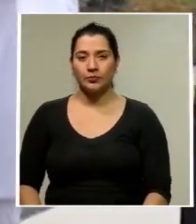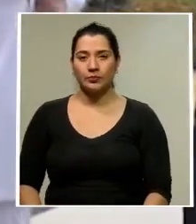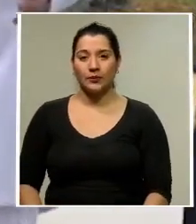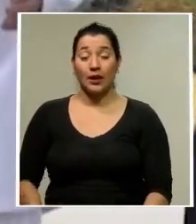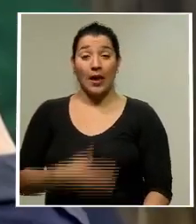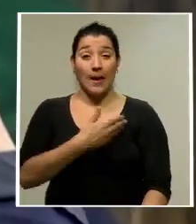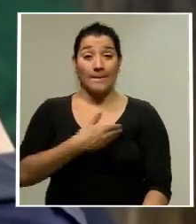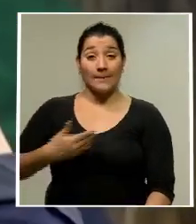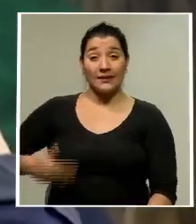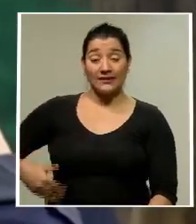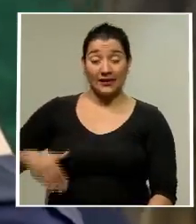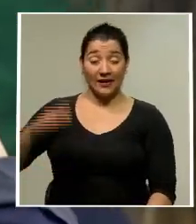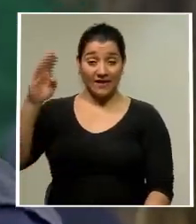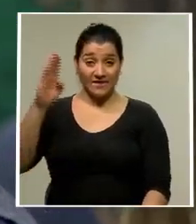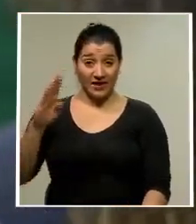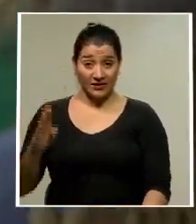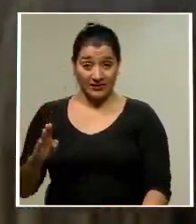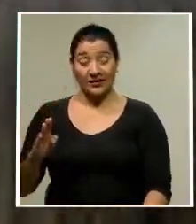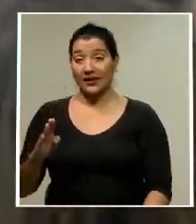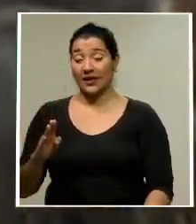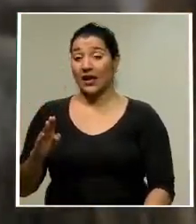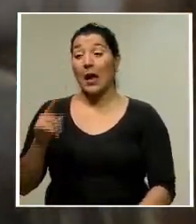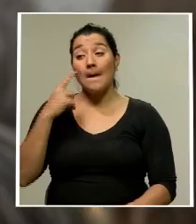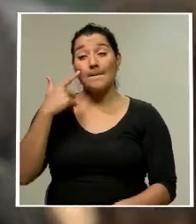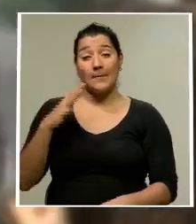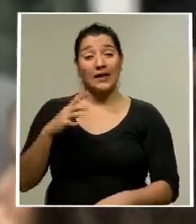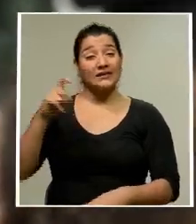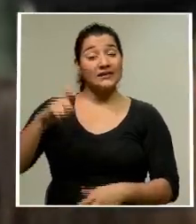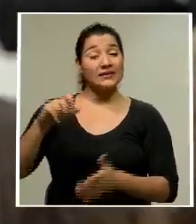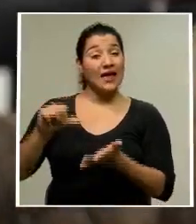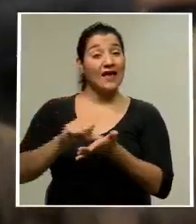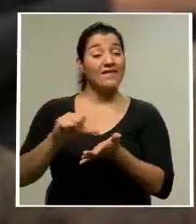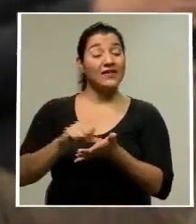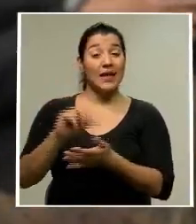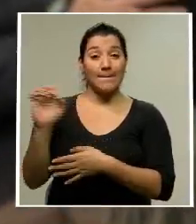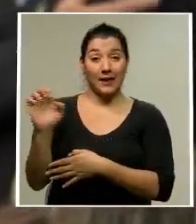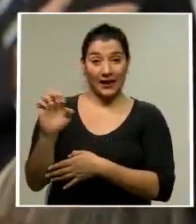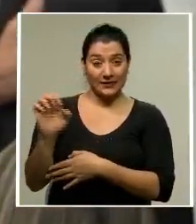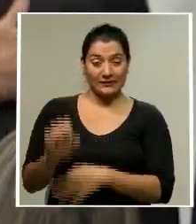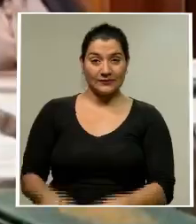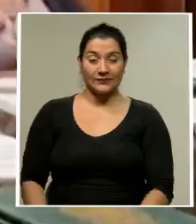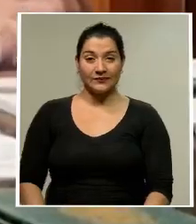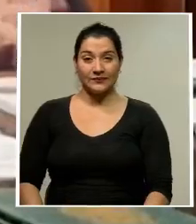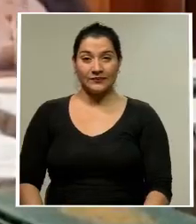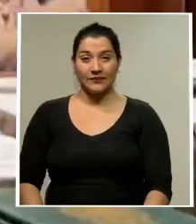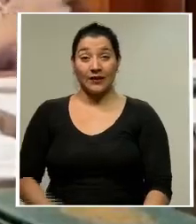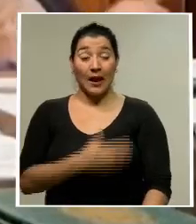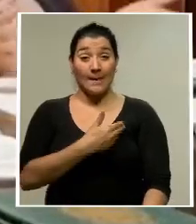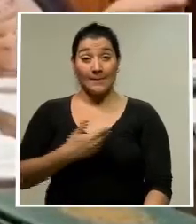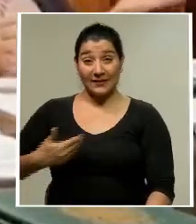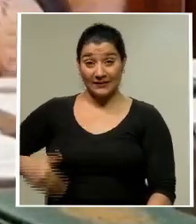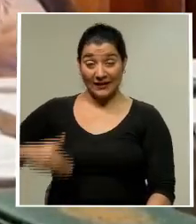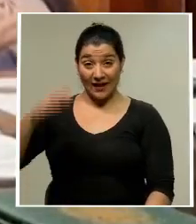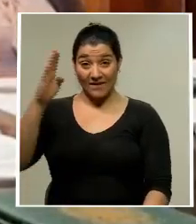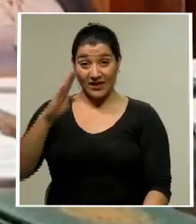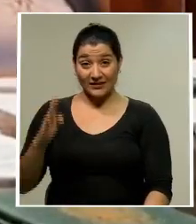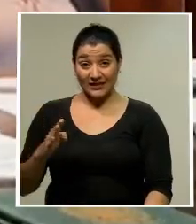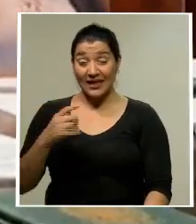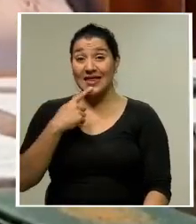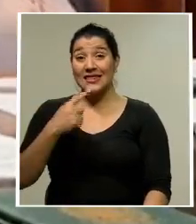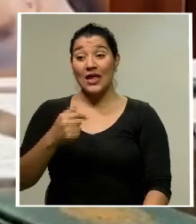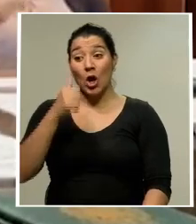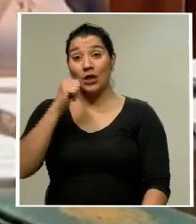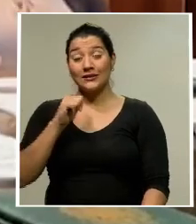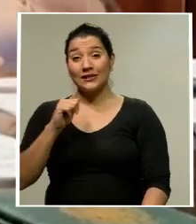El presidente Jair Bolsonaro podría someterse a una cirugía de emergencia. La presidencia de Brasil informó el miércoles